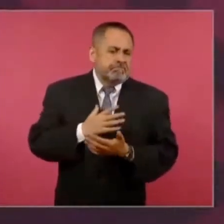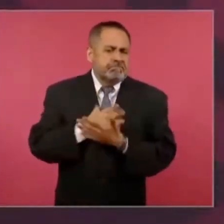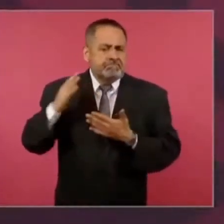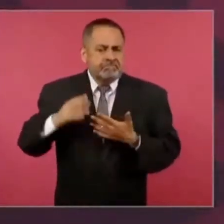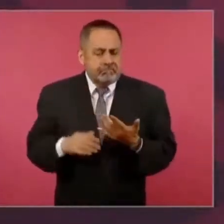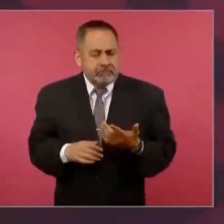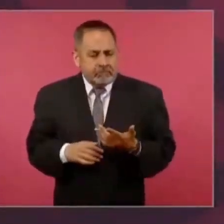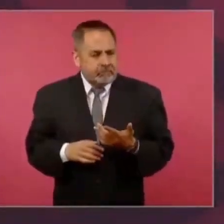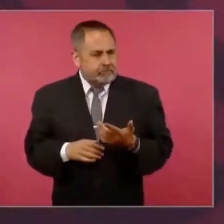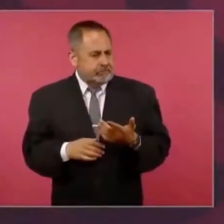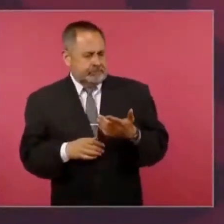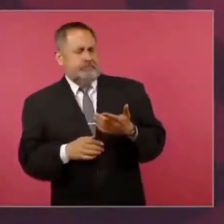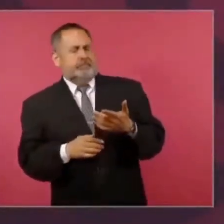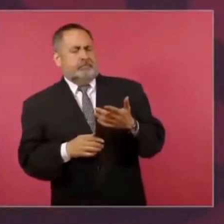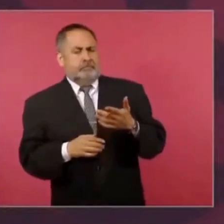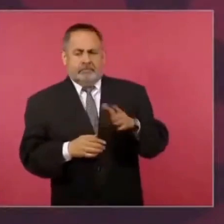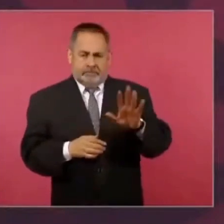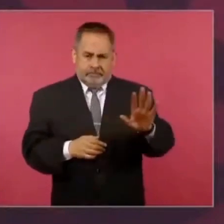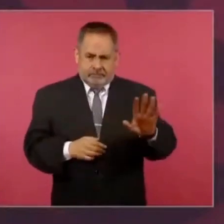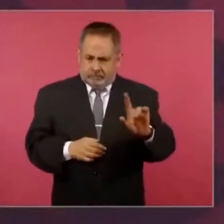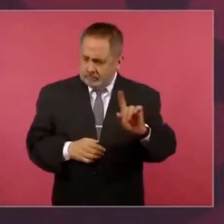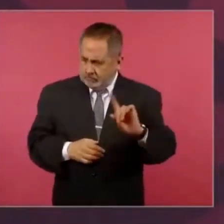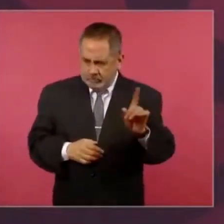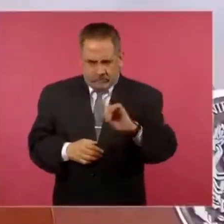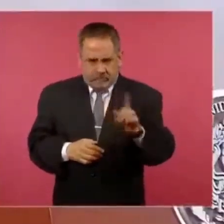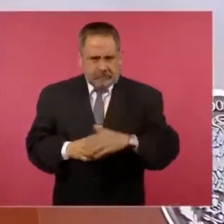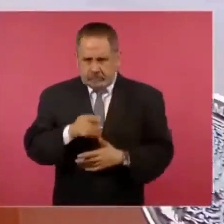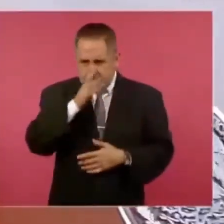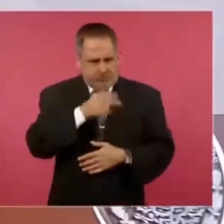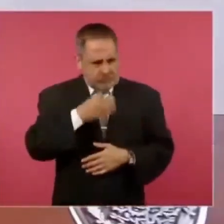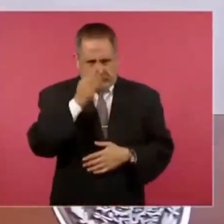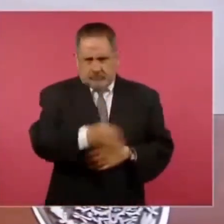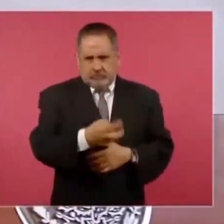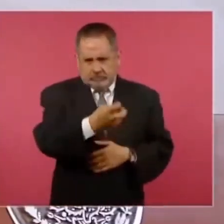Entonces, como dijimos, pues esto no lo podemos aceptar porque